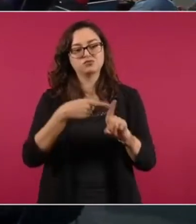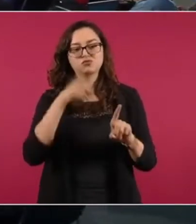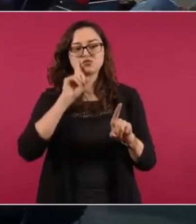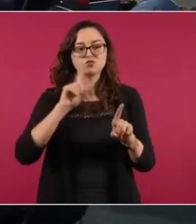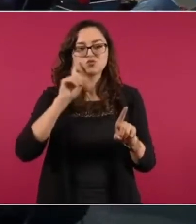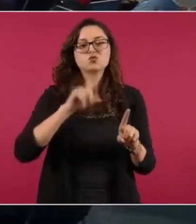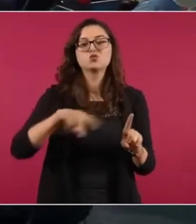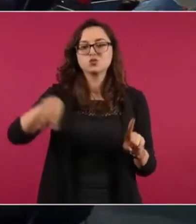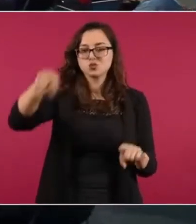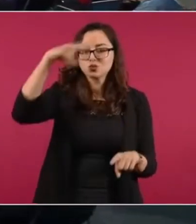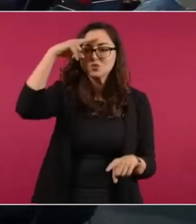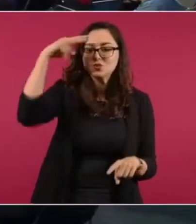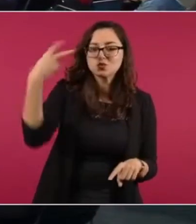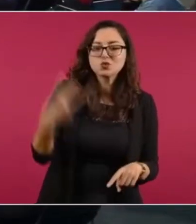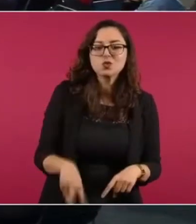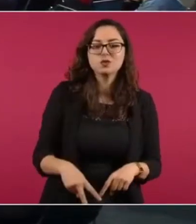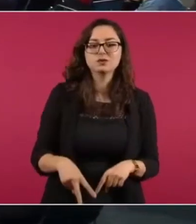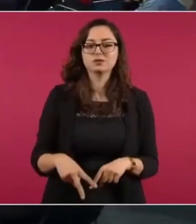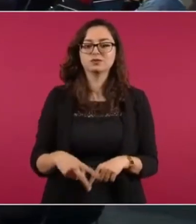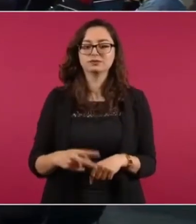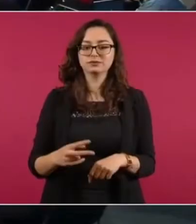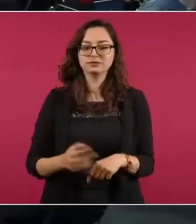mexicana